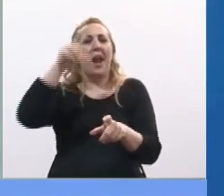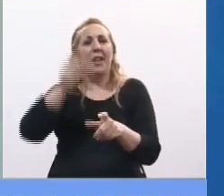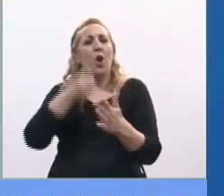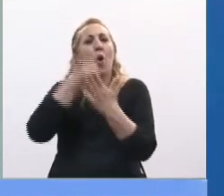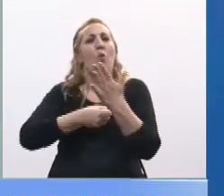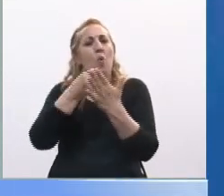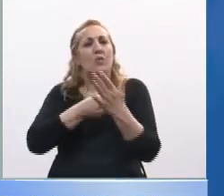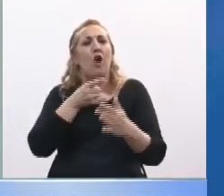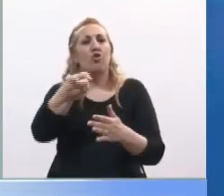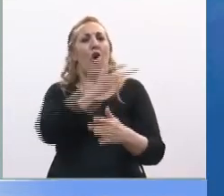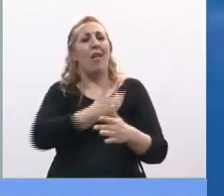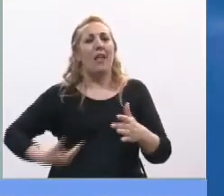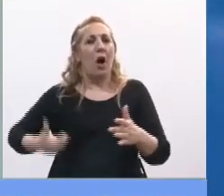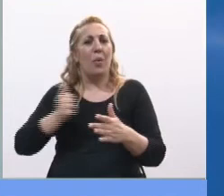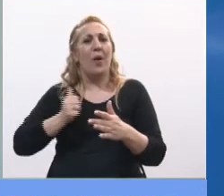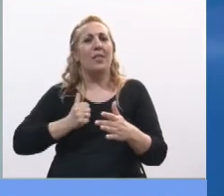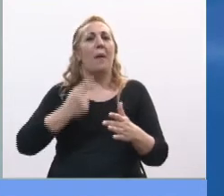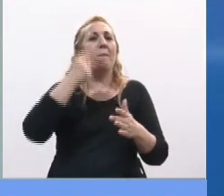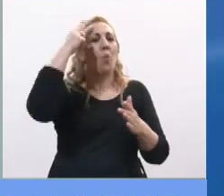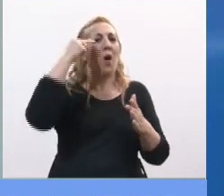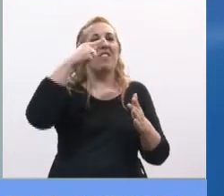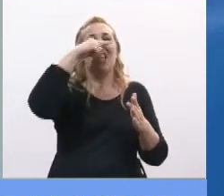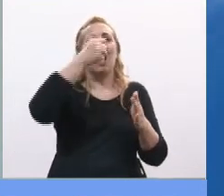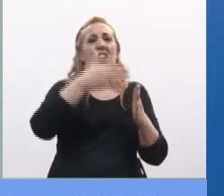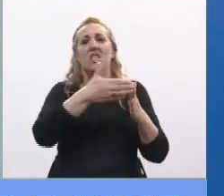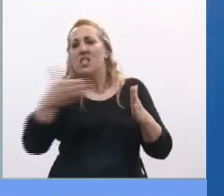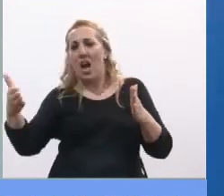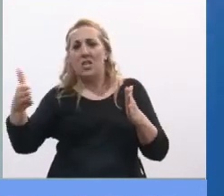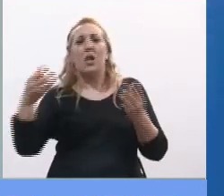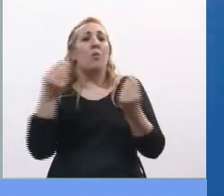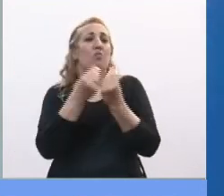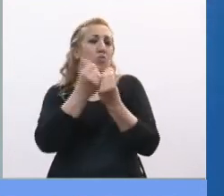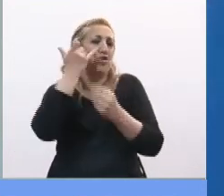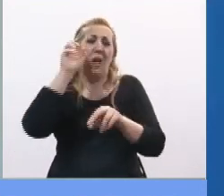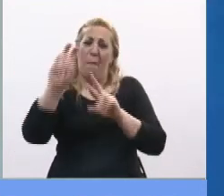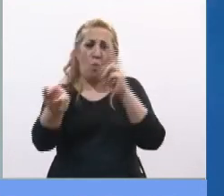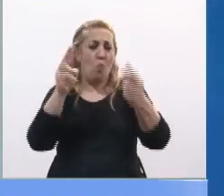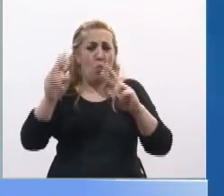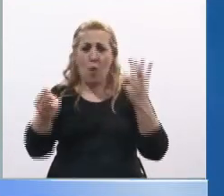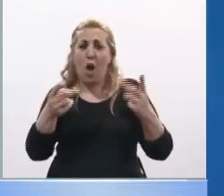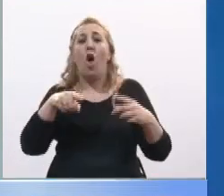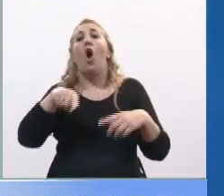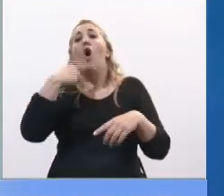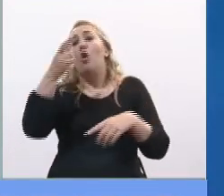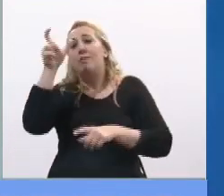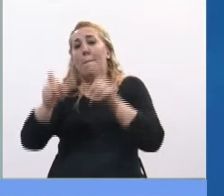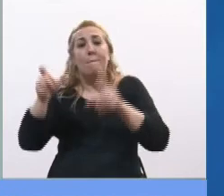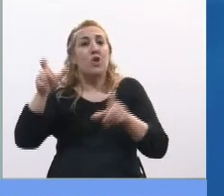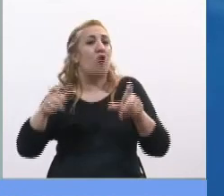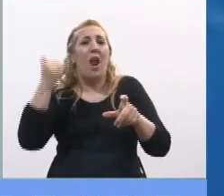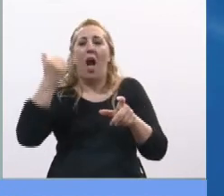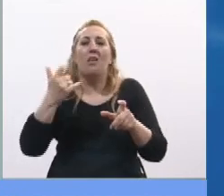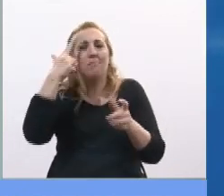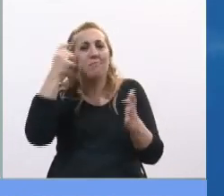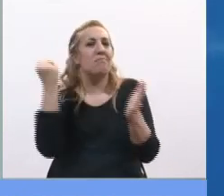lucharon contra la dictadura desde el 76 en adelante. Muchísimos de ellos ya no están, otros quedaron lamentablemente marcados de por